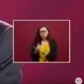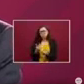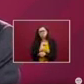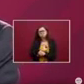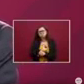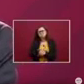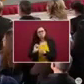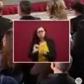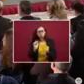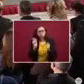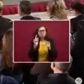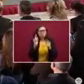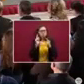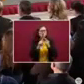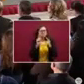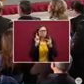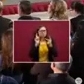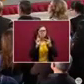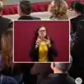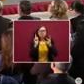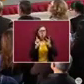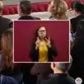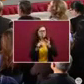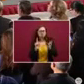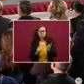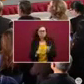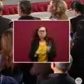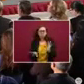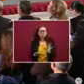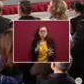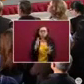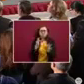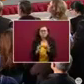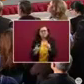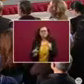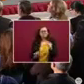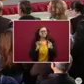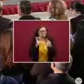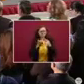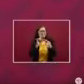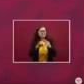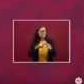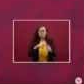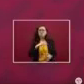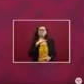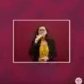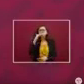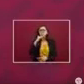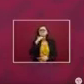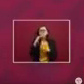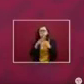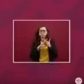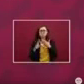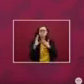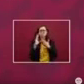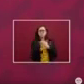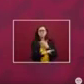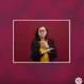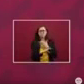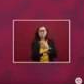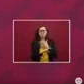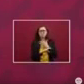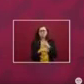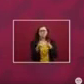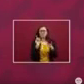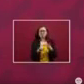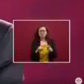negocios son hombres de negocios. Y finalmente, bueno, pues hay grupos que dicen, bueno, pues esto sí va a salir. Y si yo puedo hacer negocio con esto,